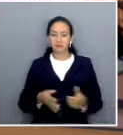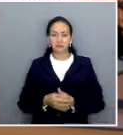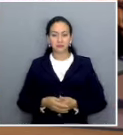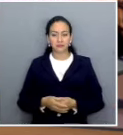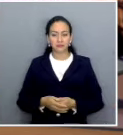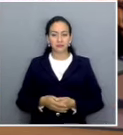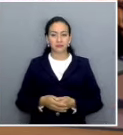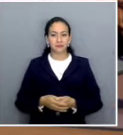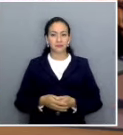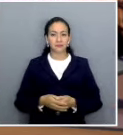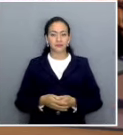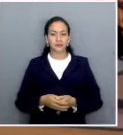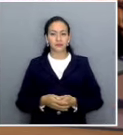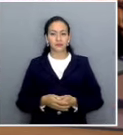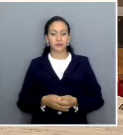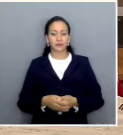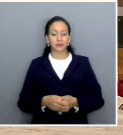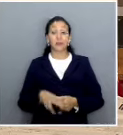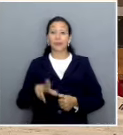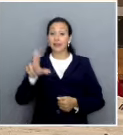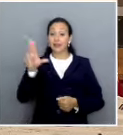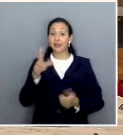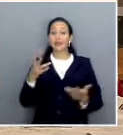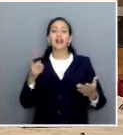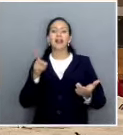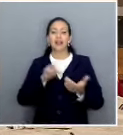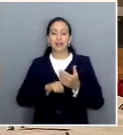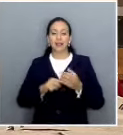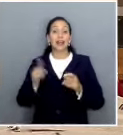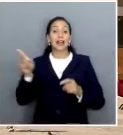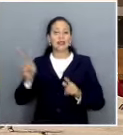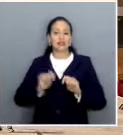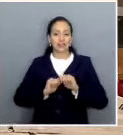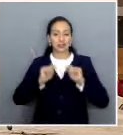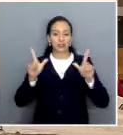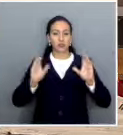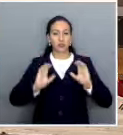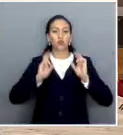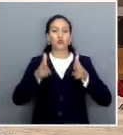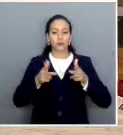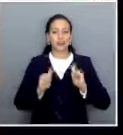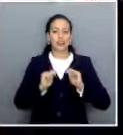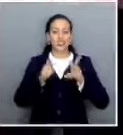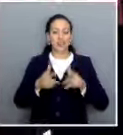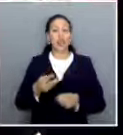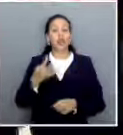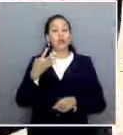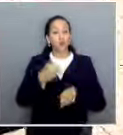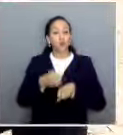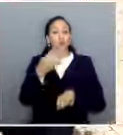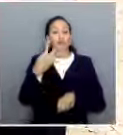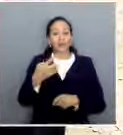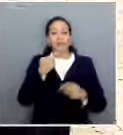Y este martes se llevará a cabo en Tuxtla Gutiérrez, Chiapas, la cuarta sesión de los diálogos nacionales para una reforma del Poder